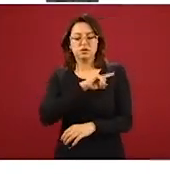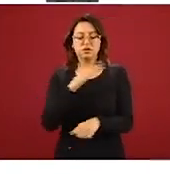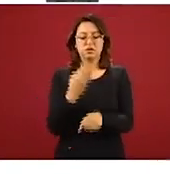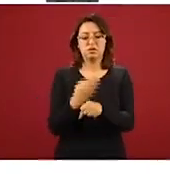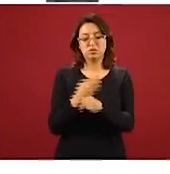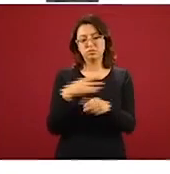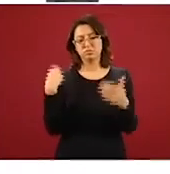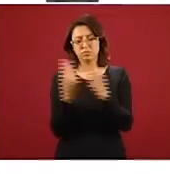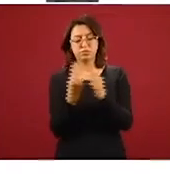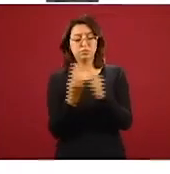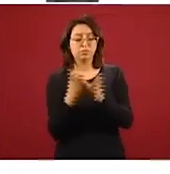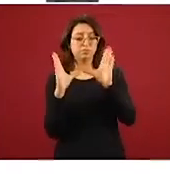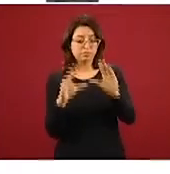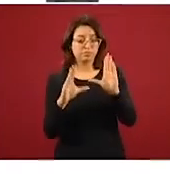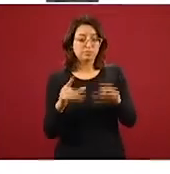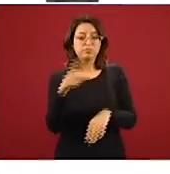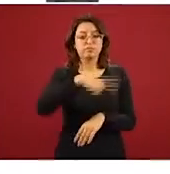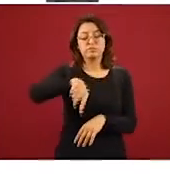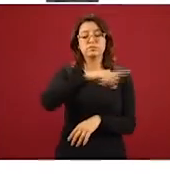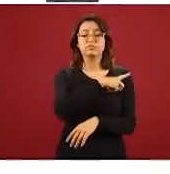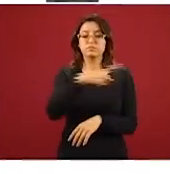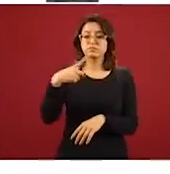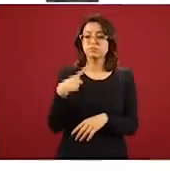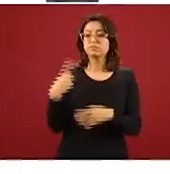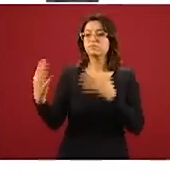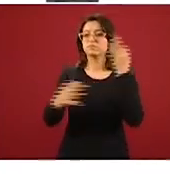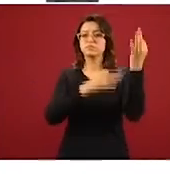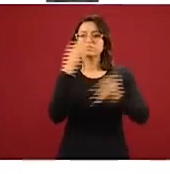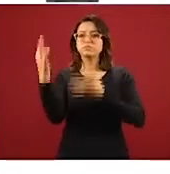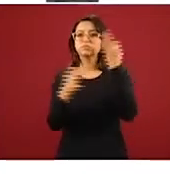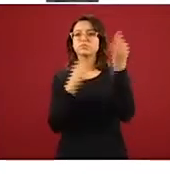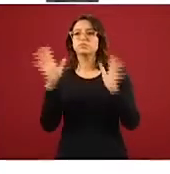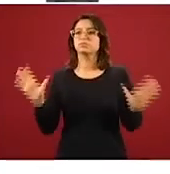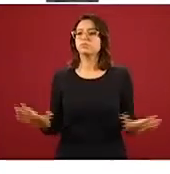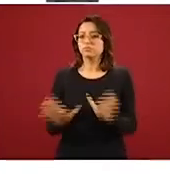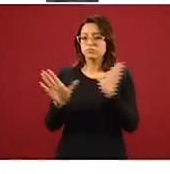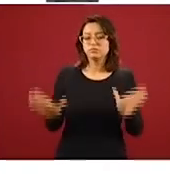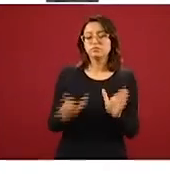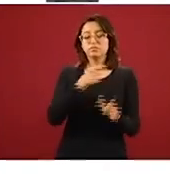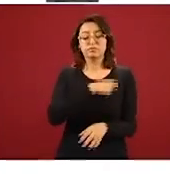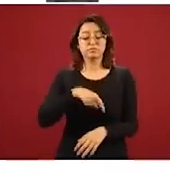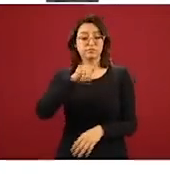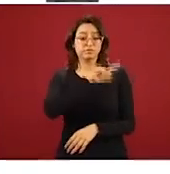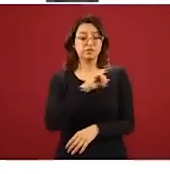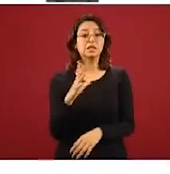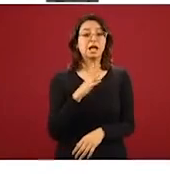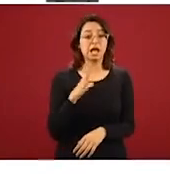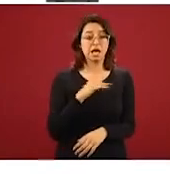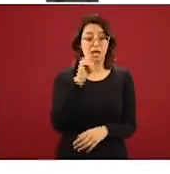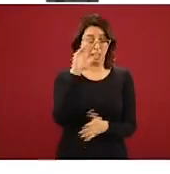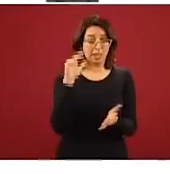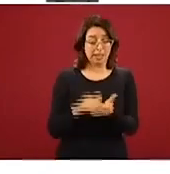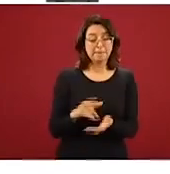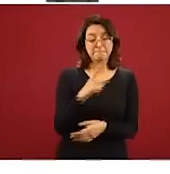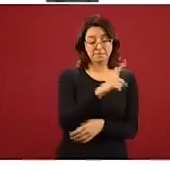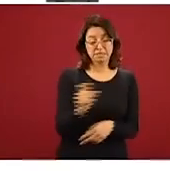entrenamiento para hacer actividades de prevención y promoción de la salud. Tenemos ya 1.100 personas formadas de